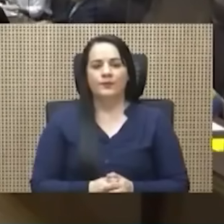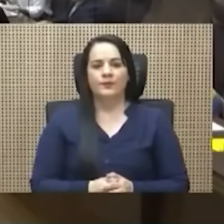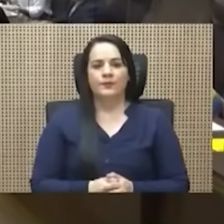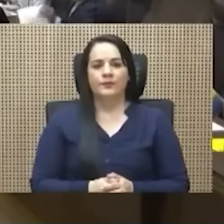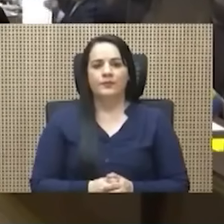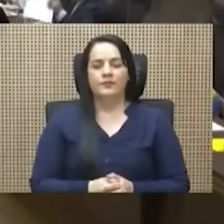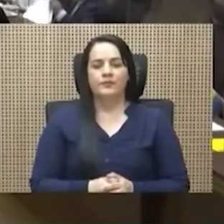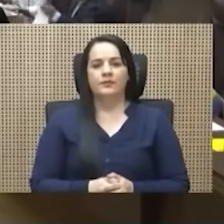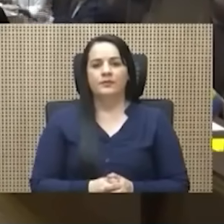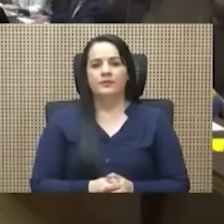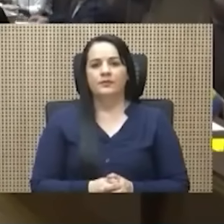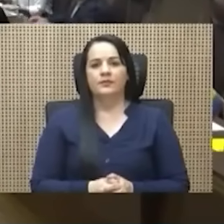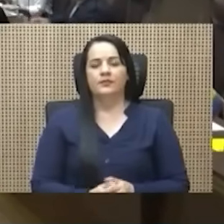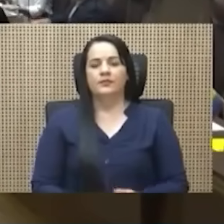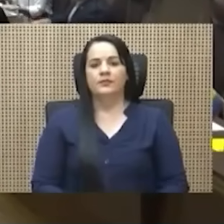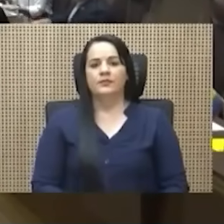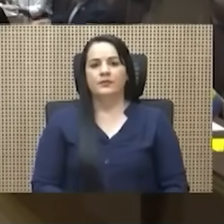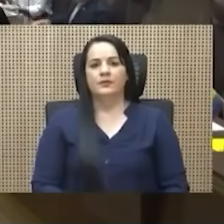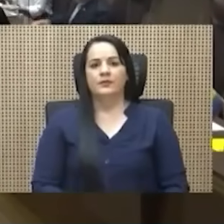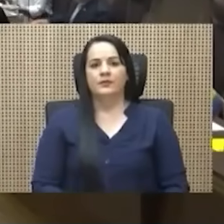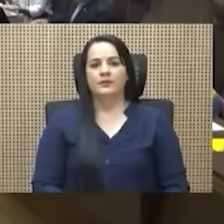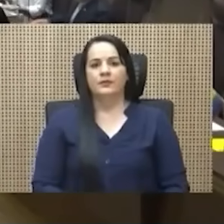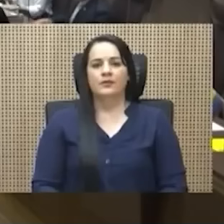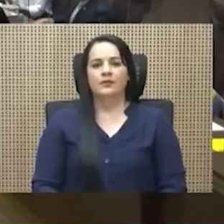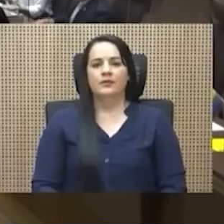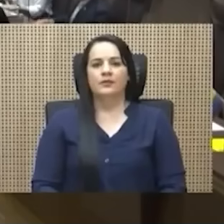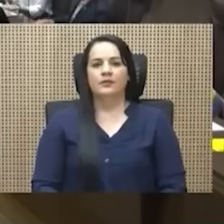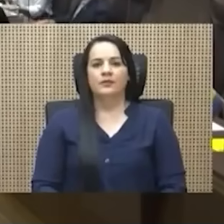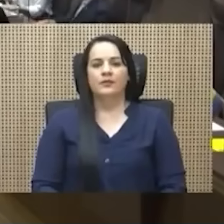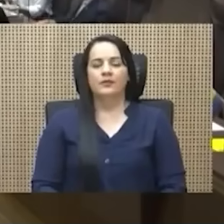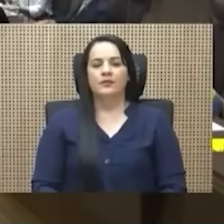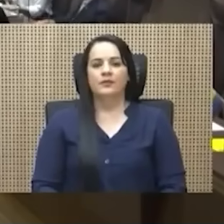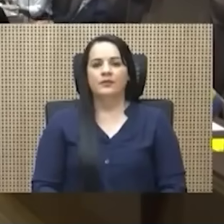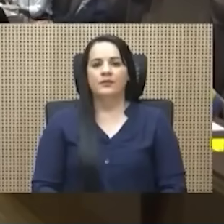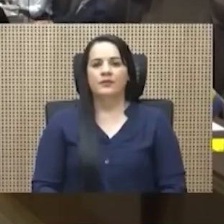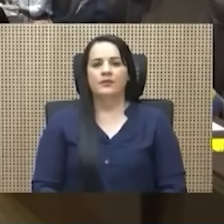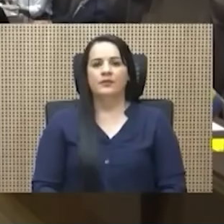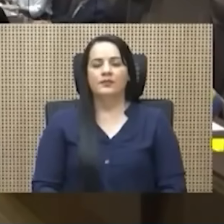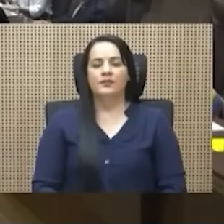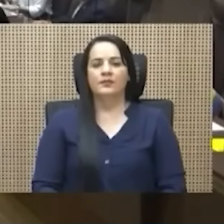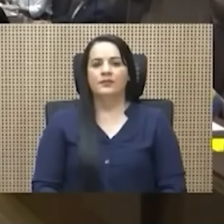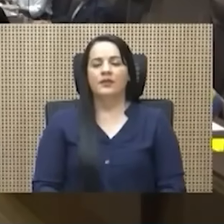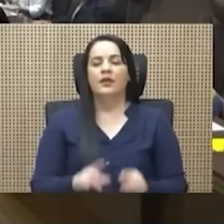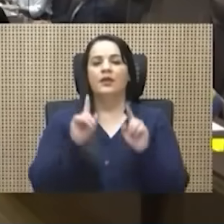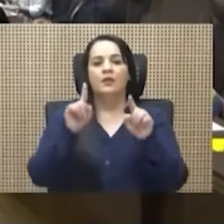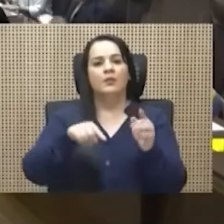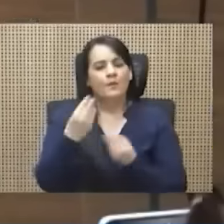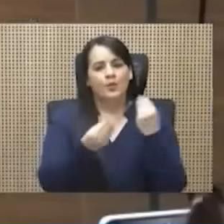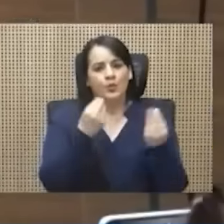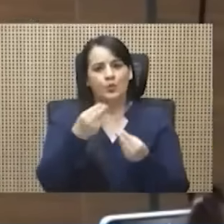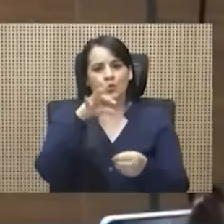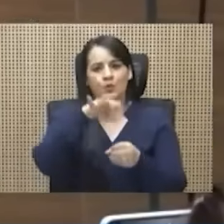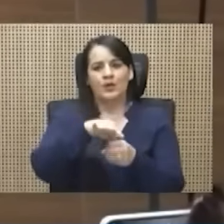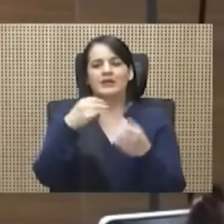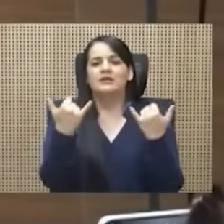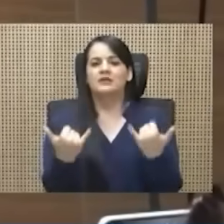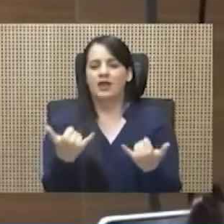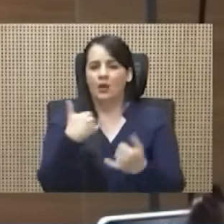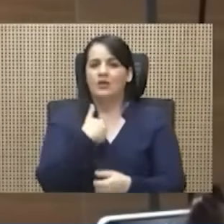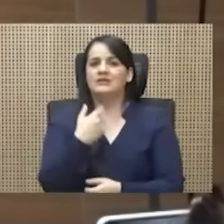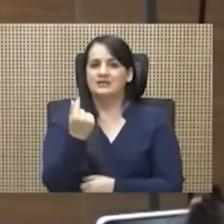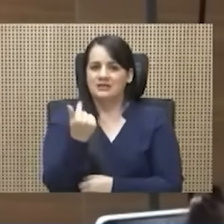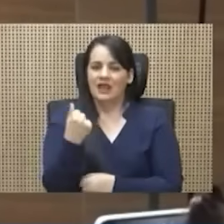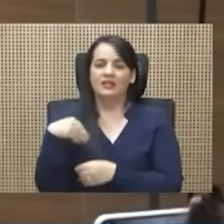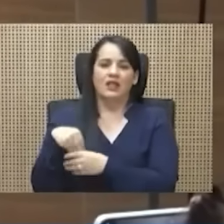Gloria Navas me hizo llegar a mí de la priorización de proyectos, tomamos eso y dijimos, aquí están. Ustedes pueden encargarse entonces, si no son las de